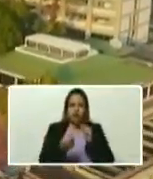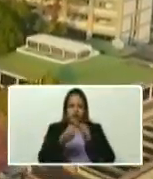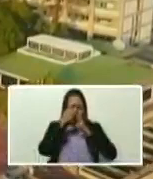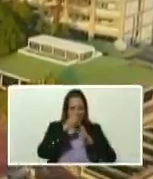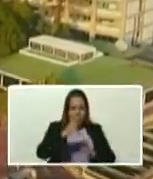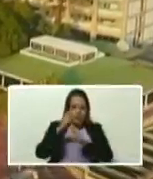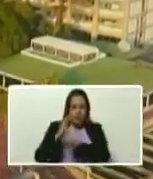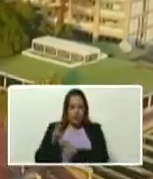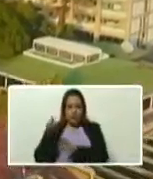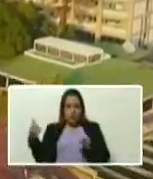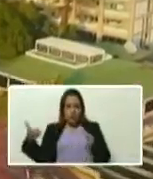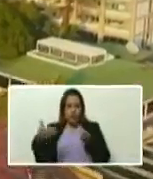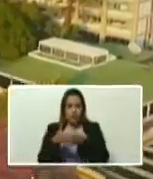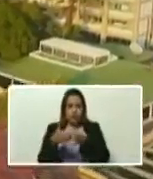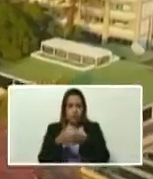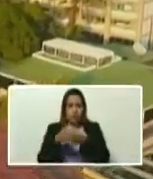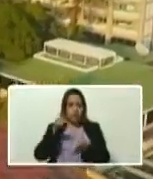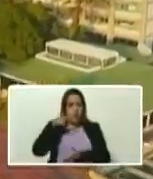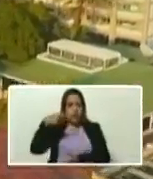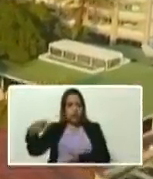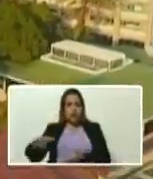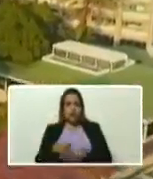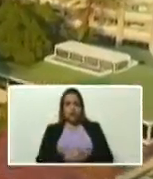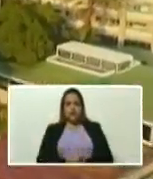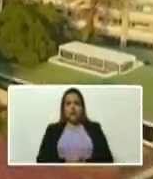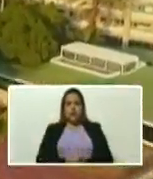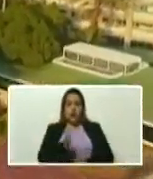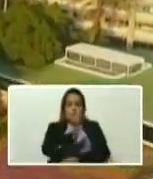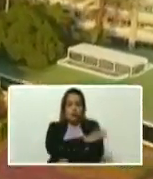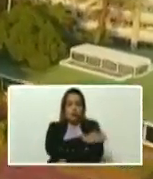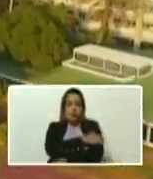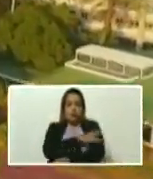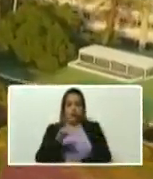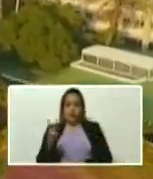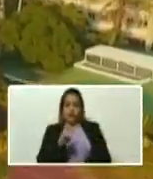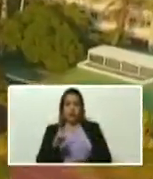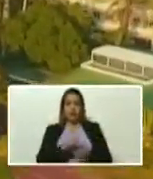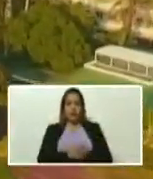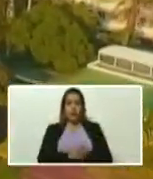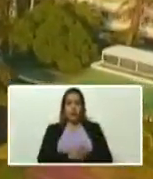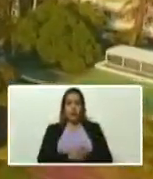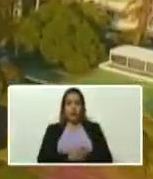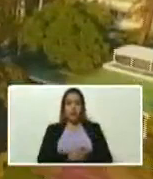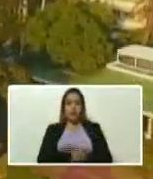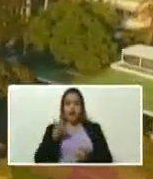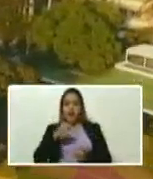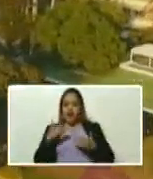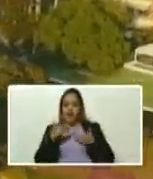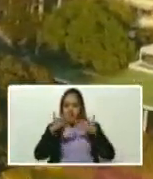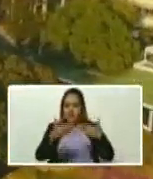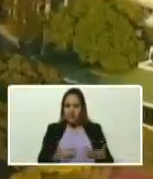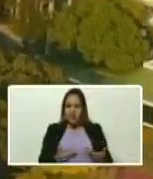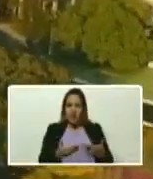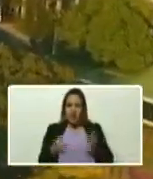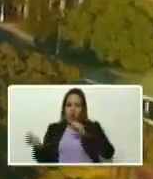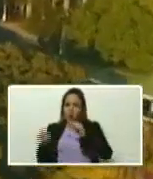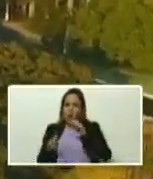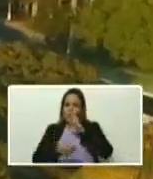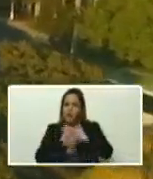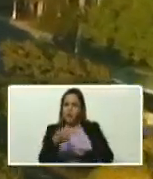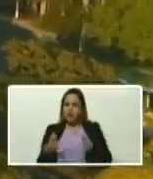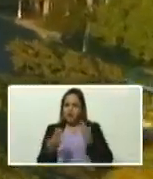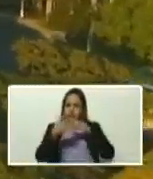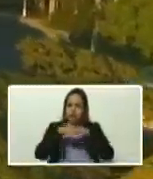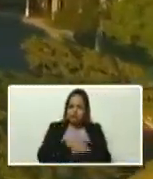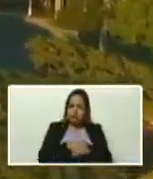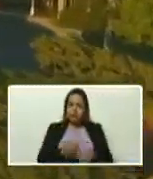con estos mismos actores políticos de la oposición venezolana. Se trata pues de avanzar en un diálogo más inclusivo